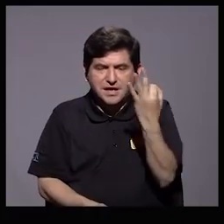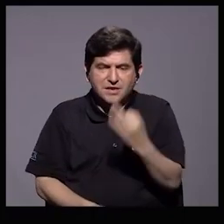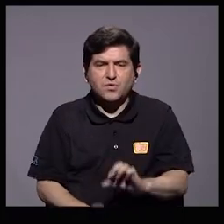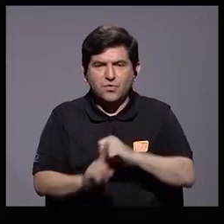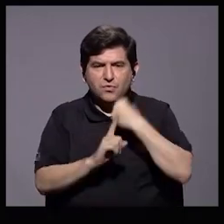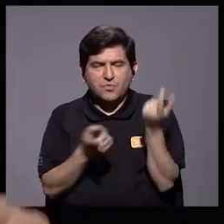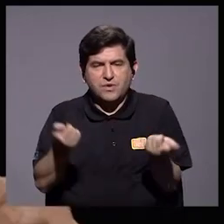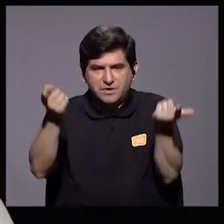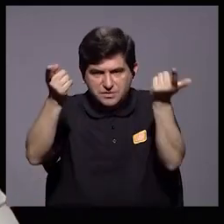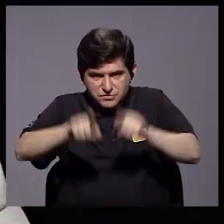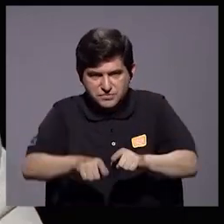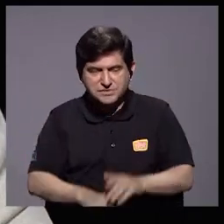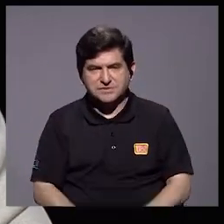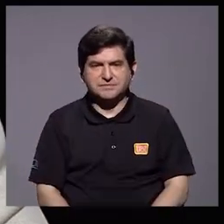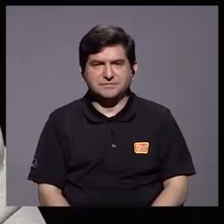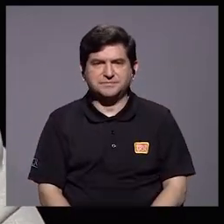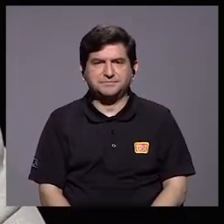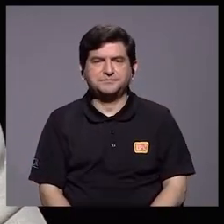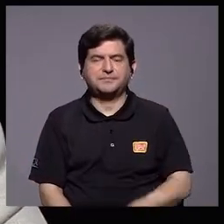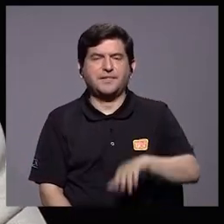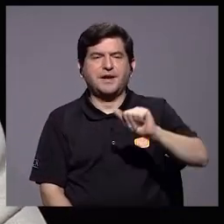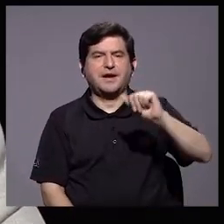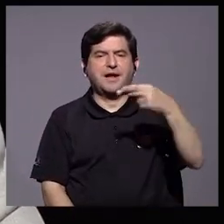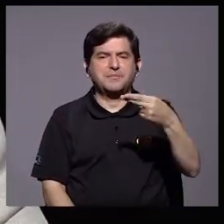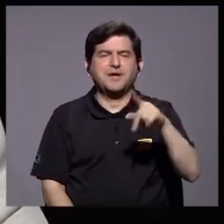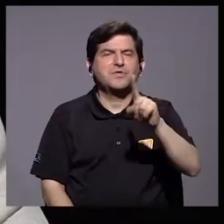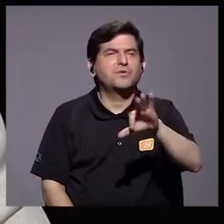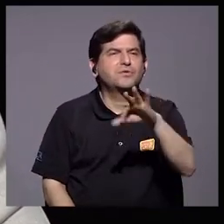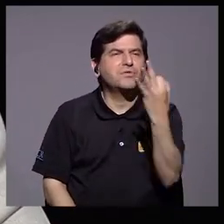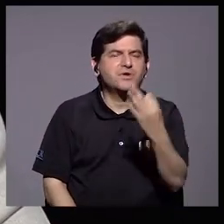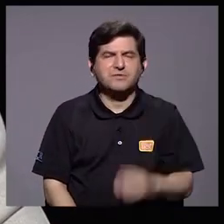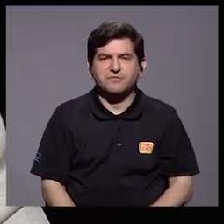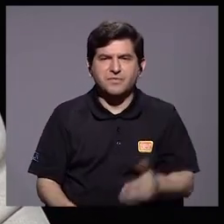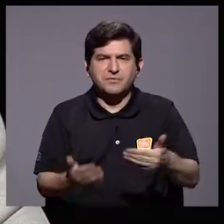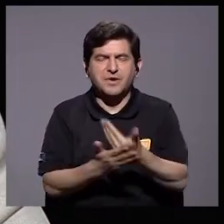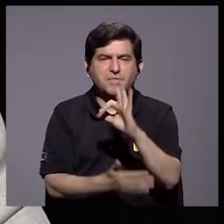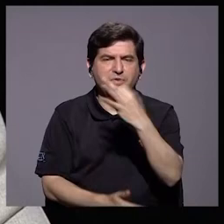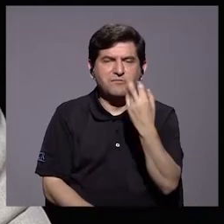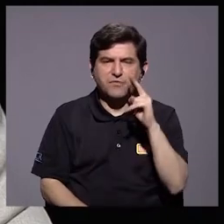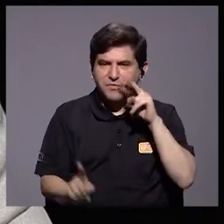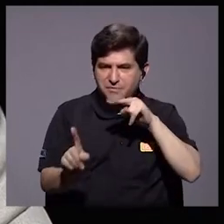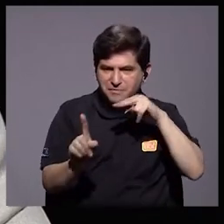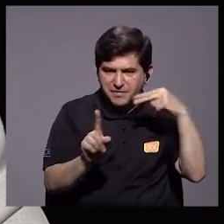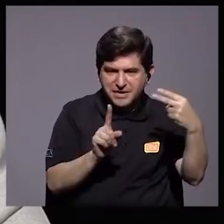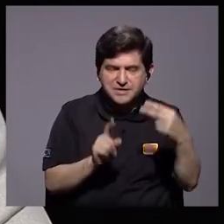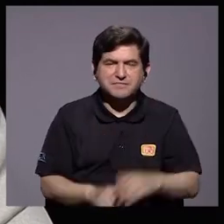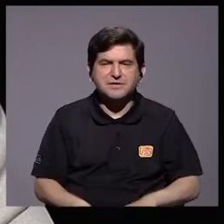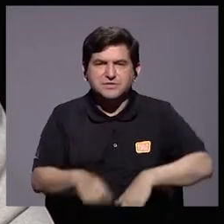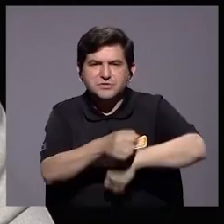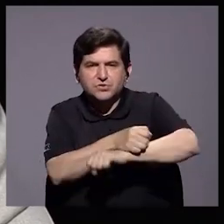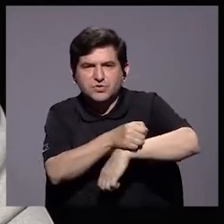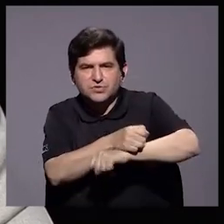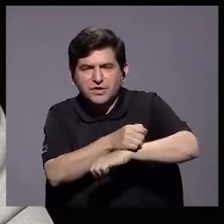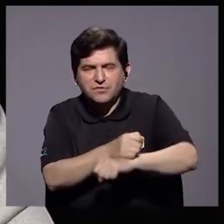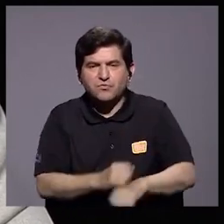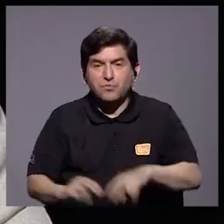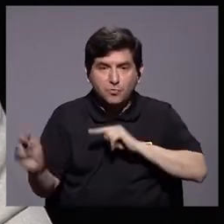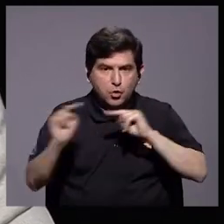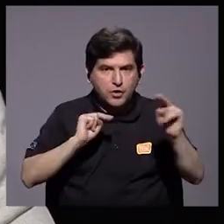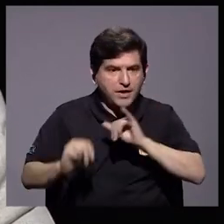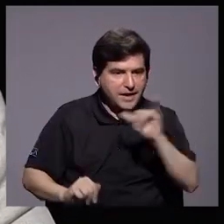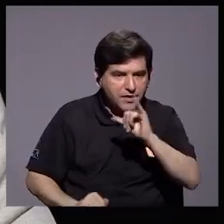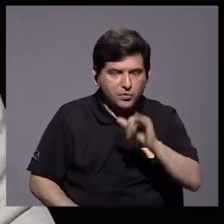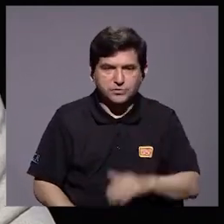circunstancias y de la mano de algún modo de esta nueva forma de ver el fútbol como un negocio me quedan como dos minutitos quisiera